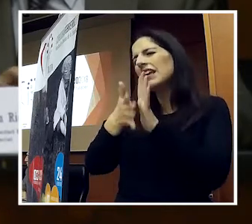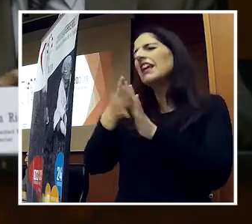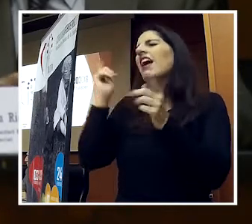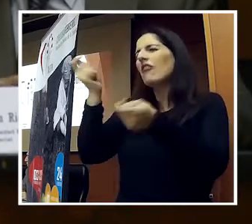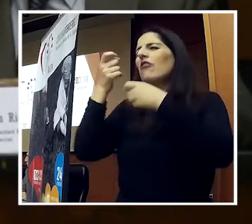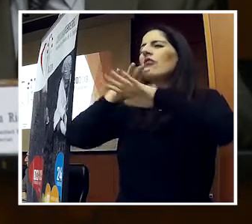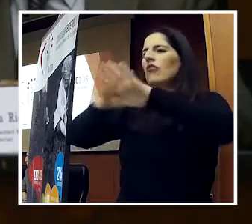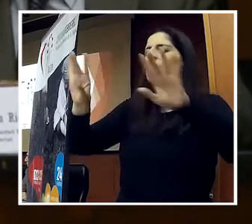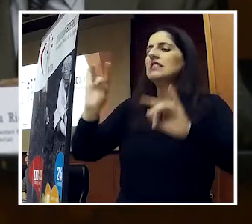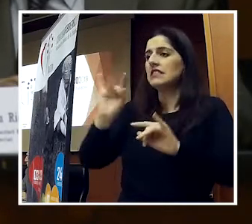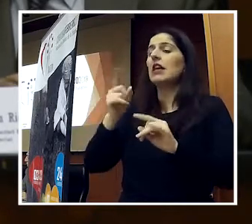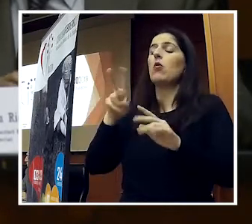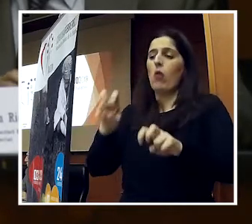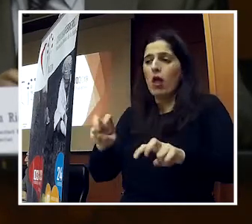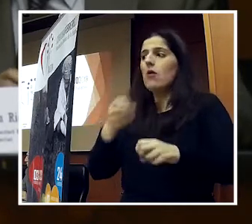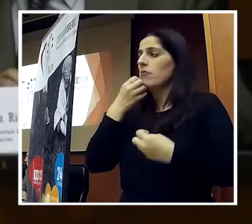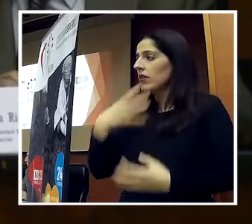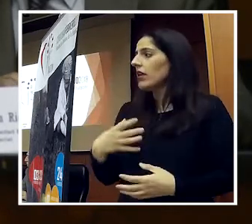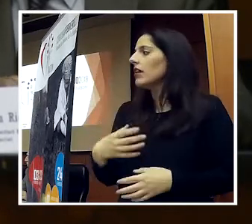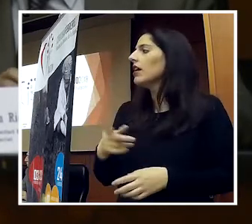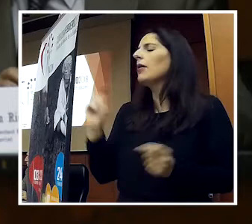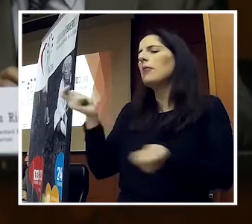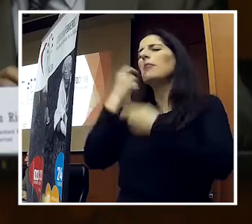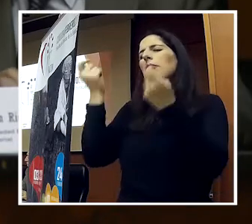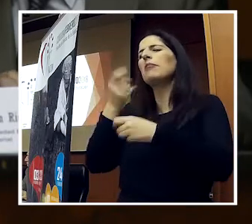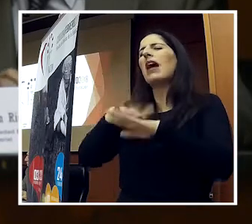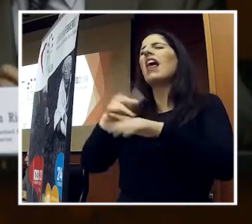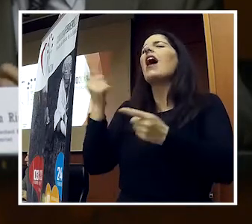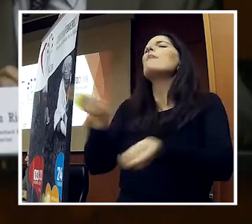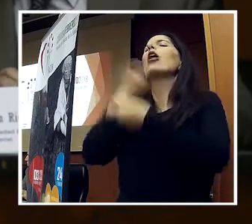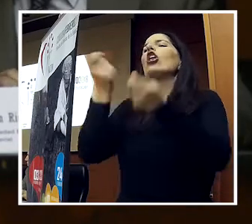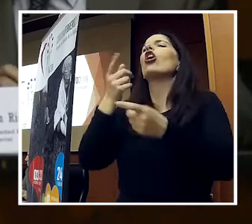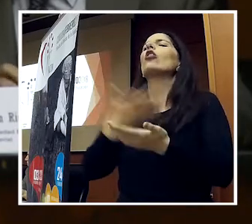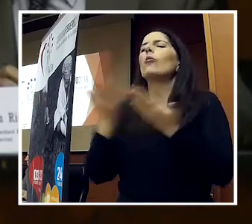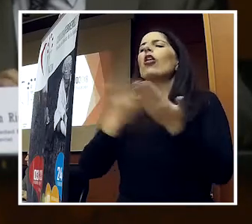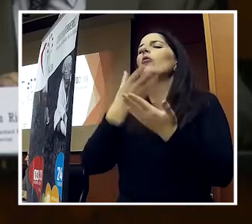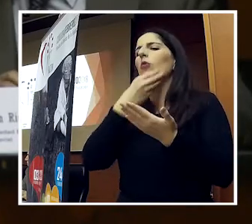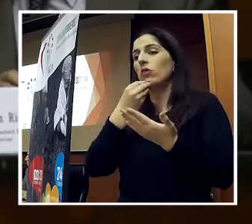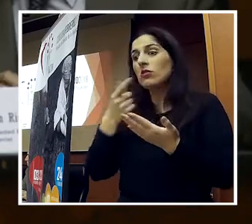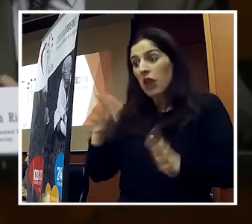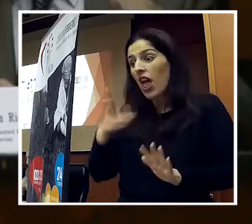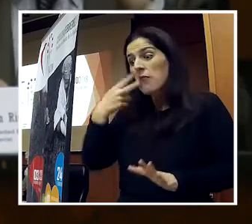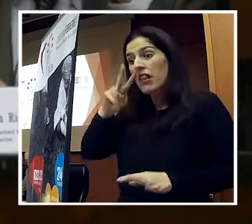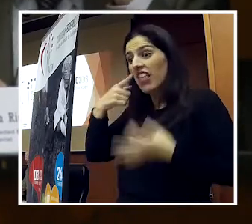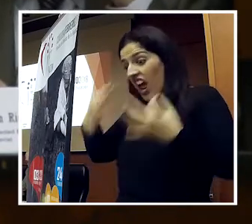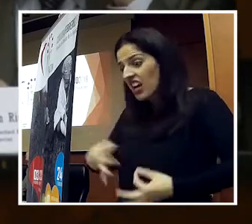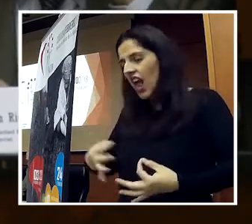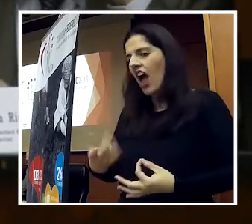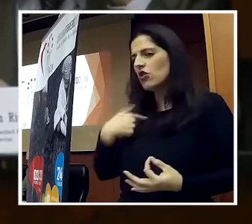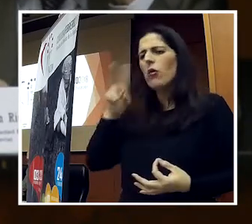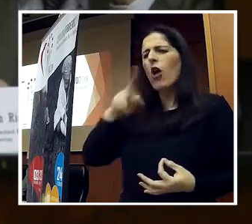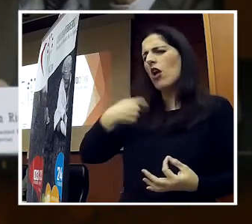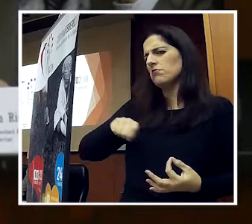para difundirla y para las entrevistas de prensa, pero realmente la experiencia es muy mala porque en